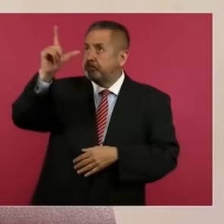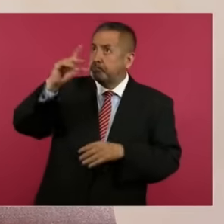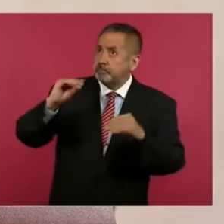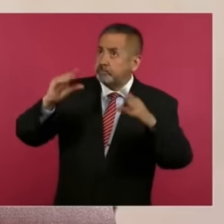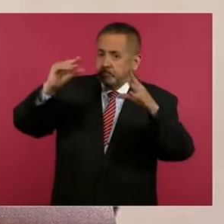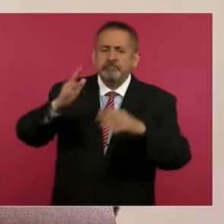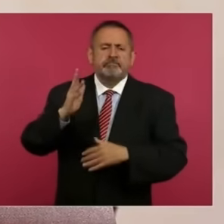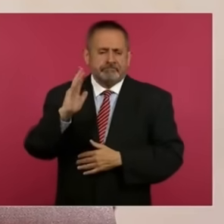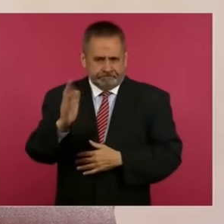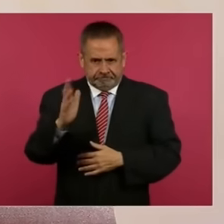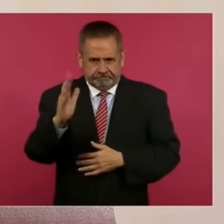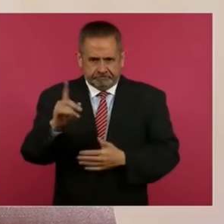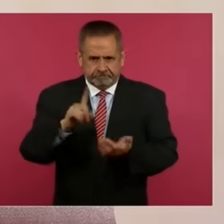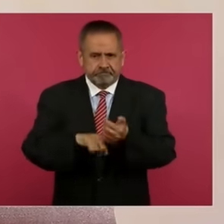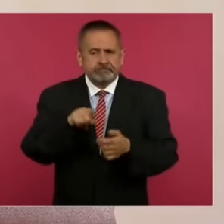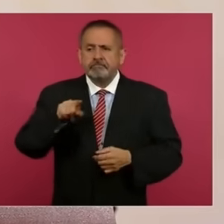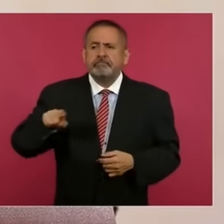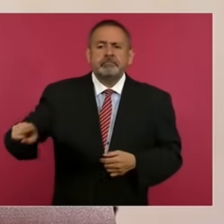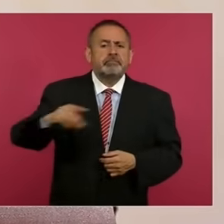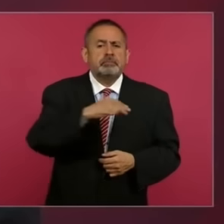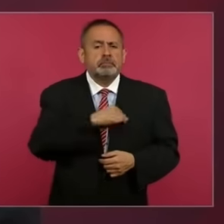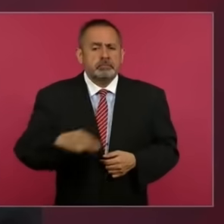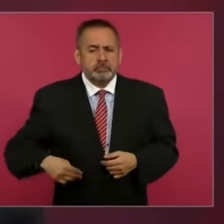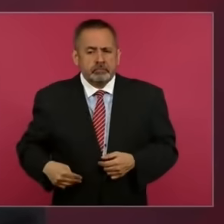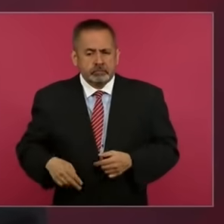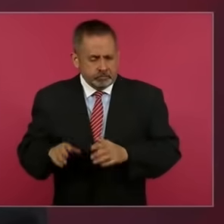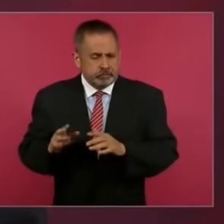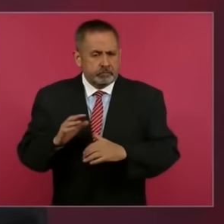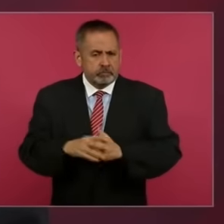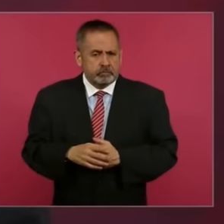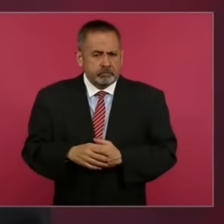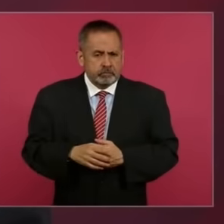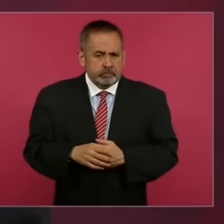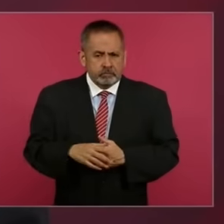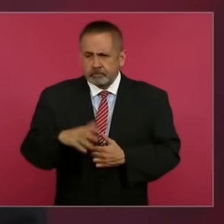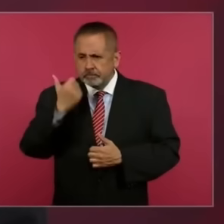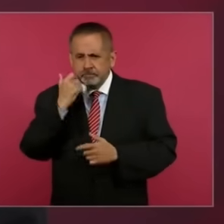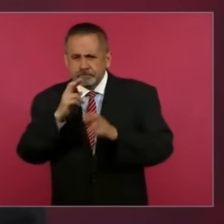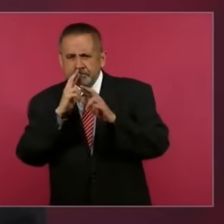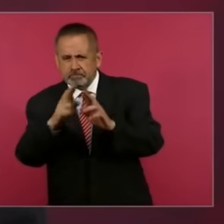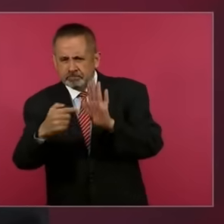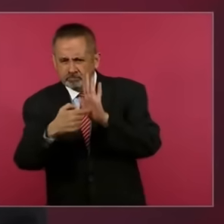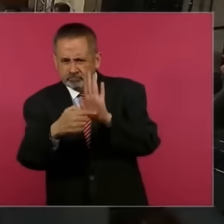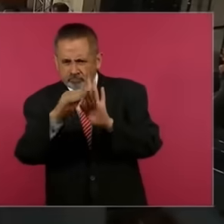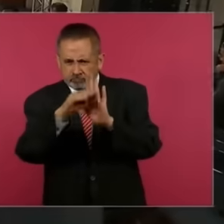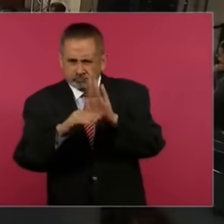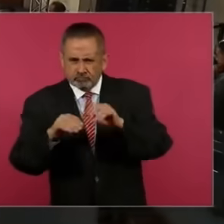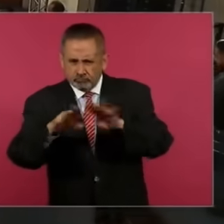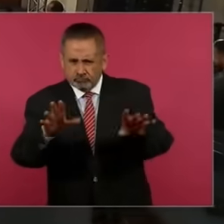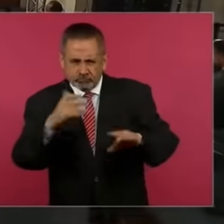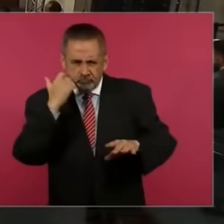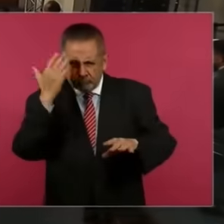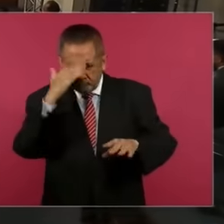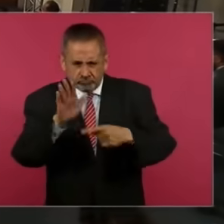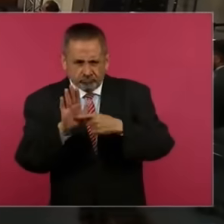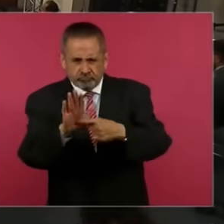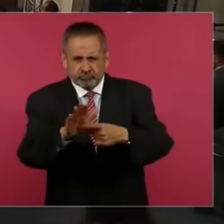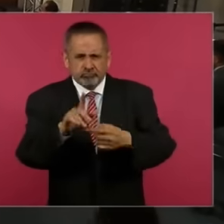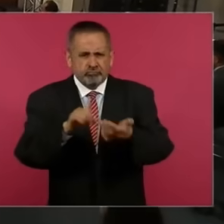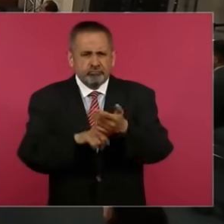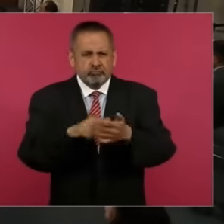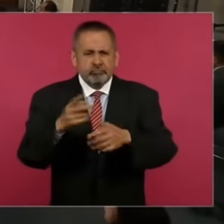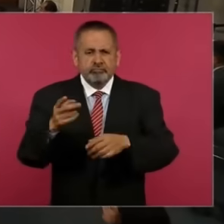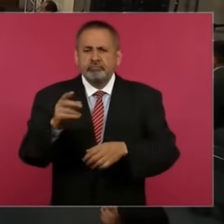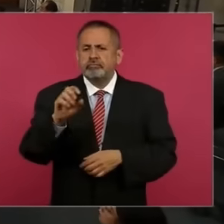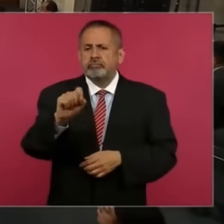eléctrica en los municipios. ¿Quieren conocer el reporte? Sí, el de la